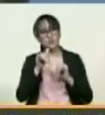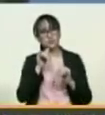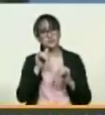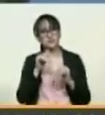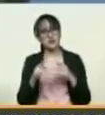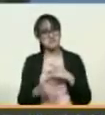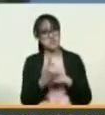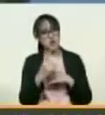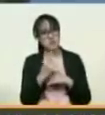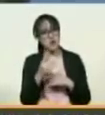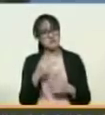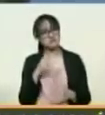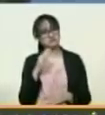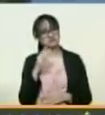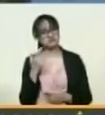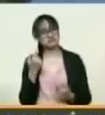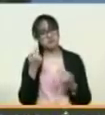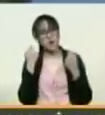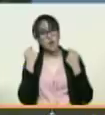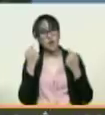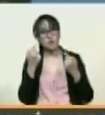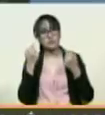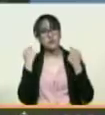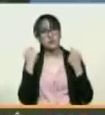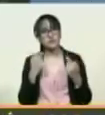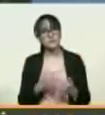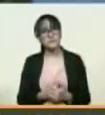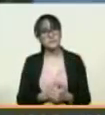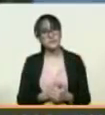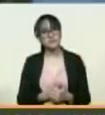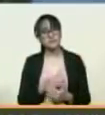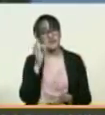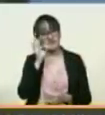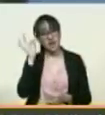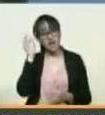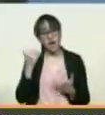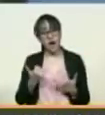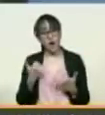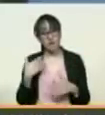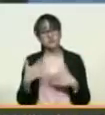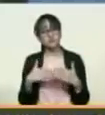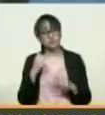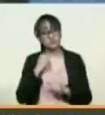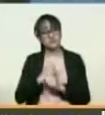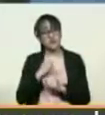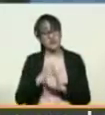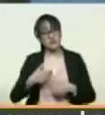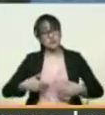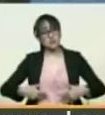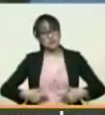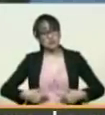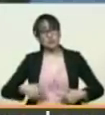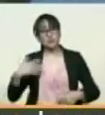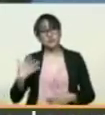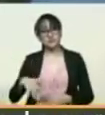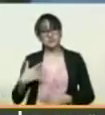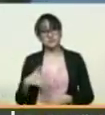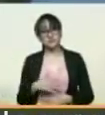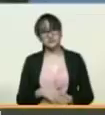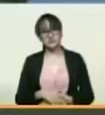apareciendo. El fiscal actual y la fiscalía actual han hecho grandes progresos.